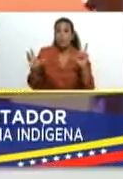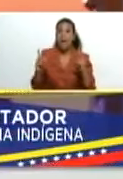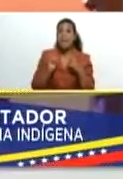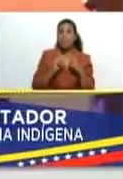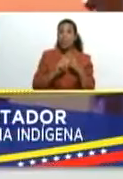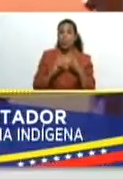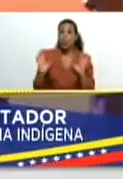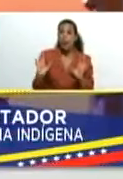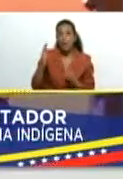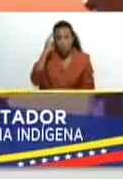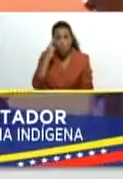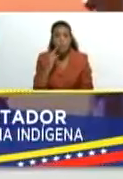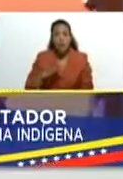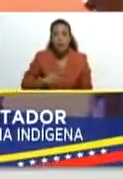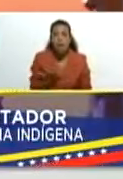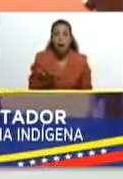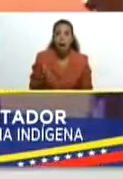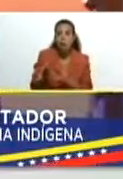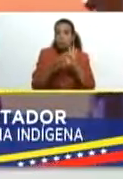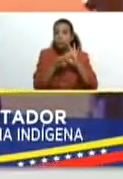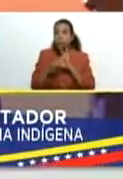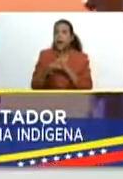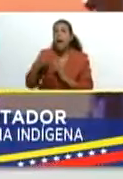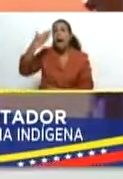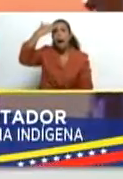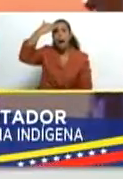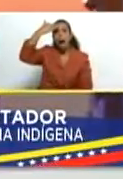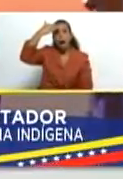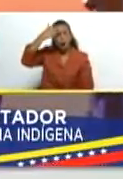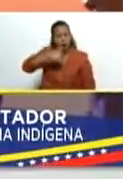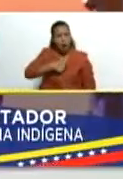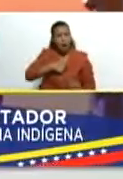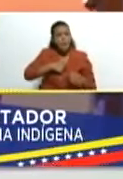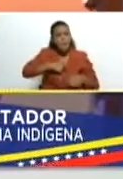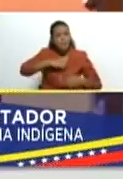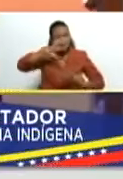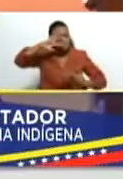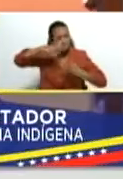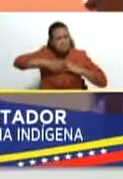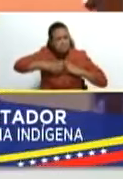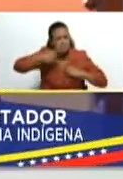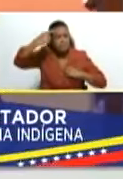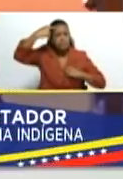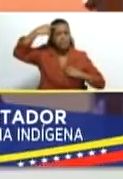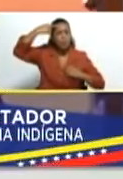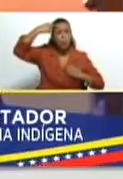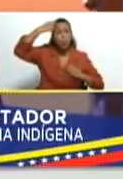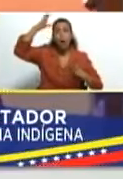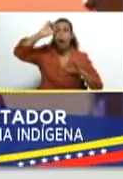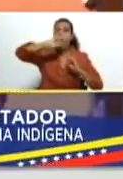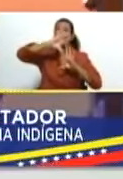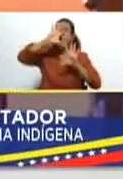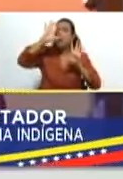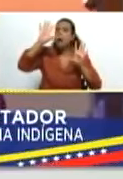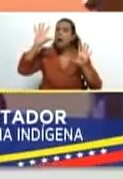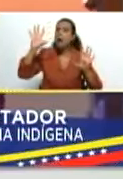porque Bolívar entendió desde el corazón y desde la mente que Petión tenía